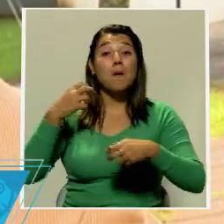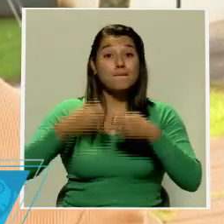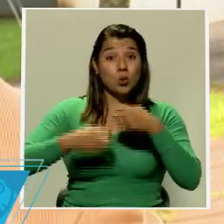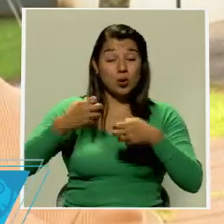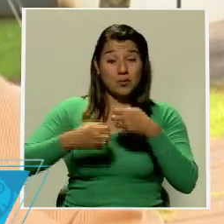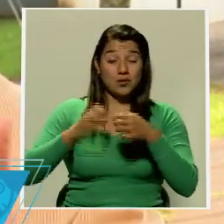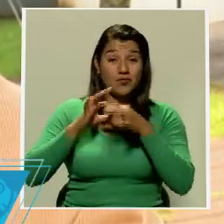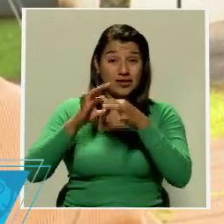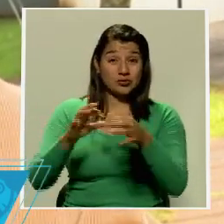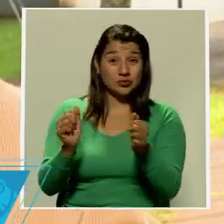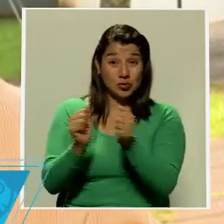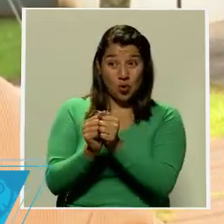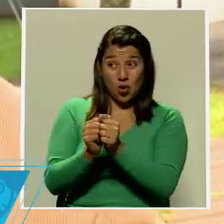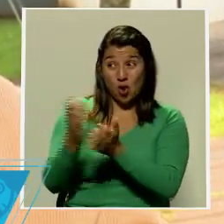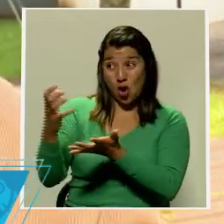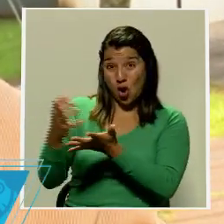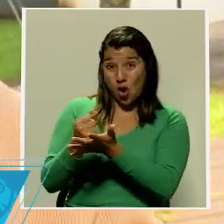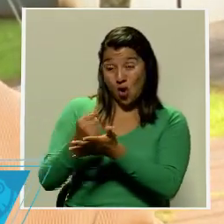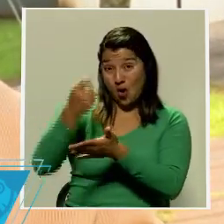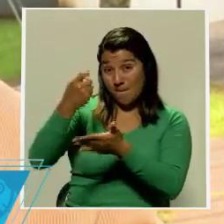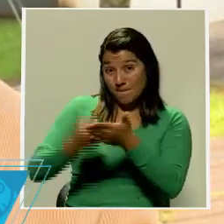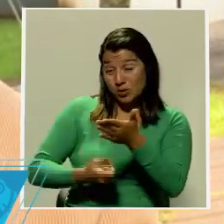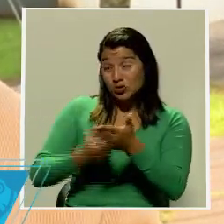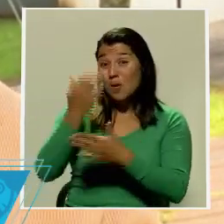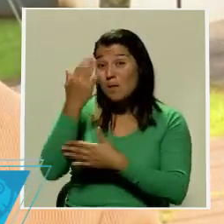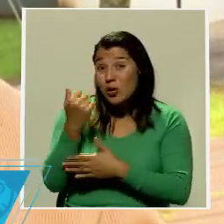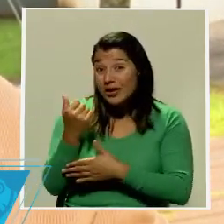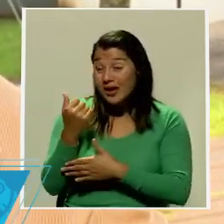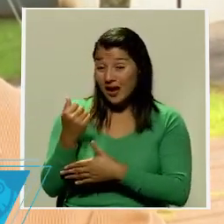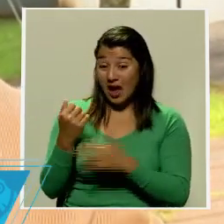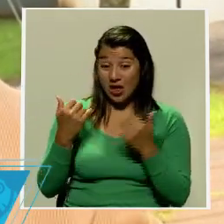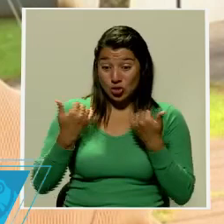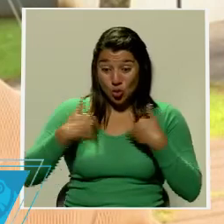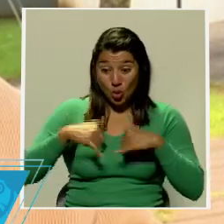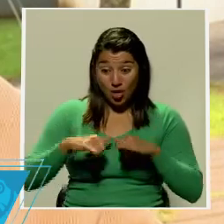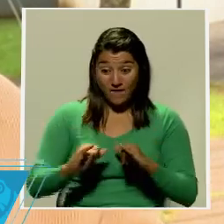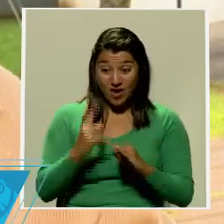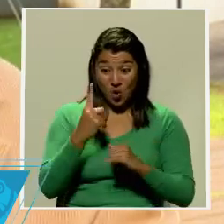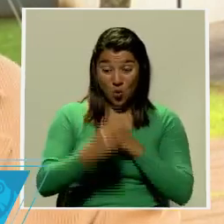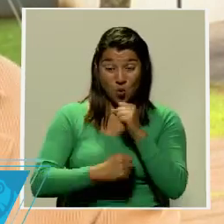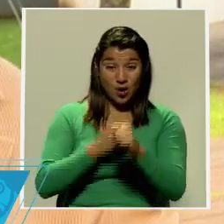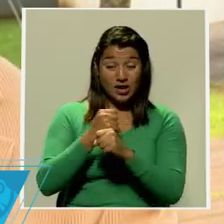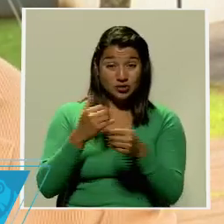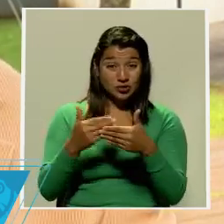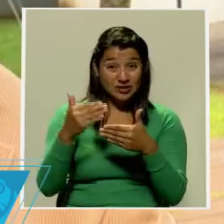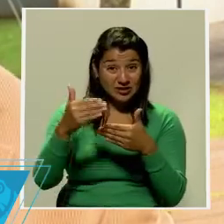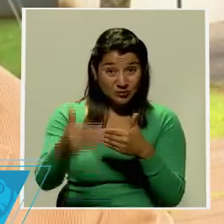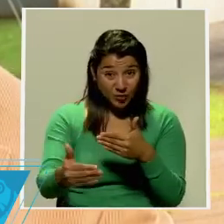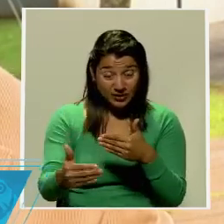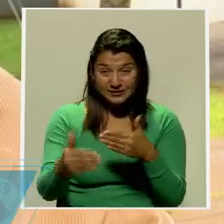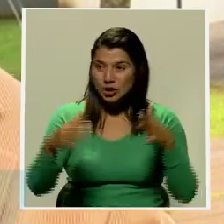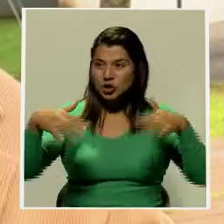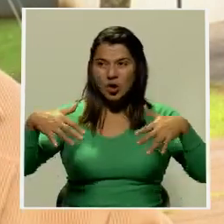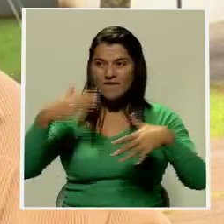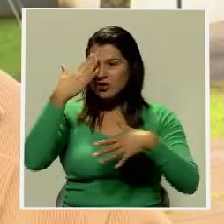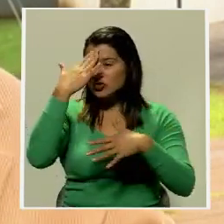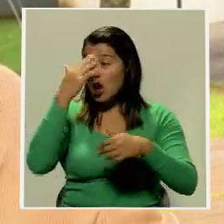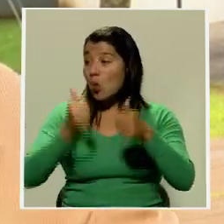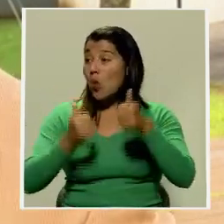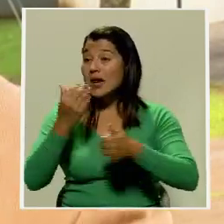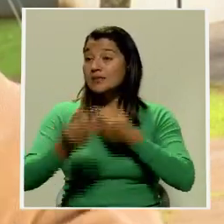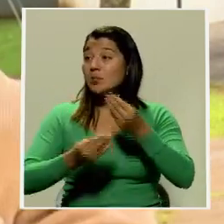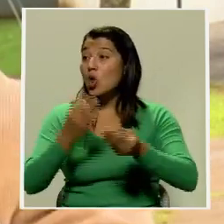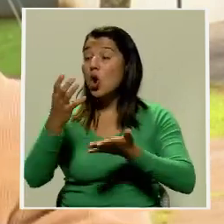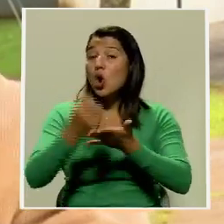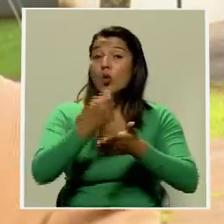es la parte de los impuestos, porque todavía después de casi un año no hemos definido a qué productos se le van a poner impuestos, a qué